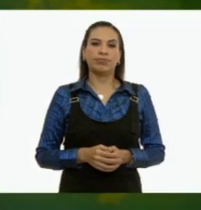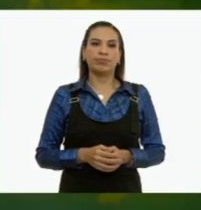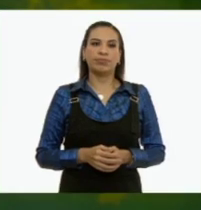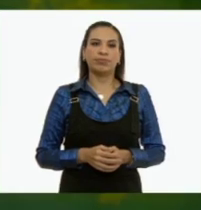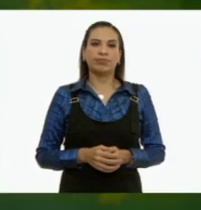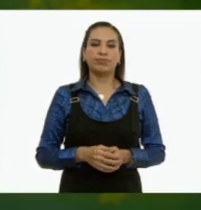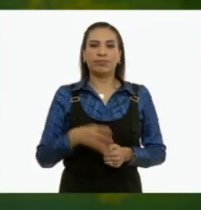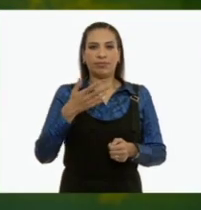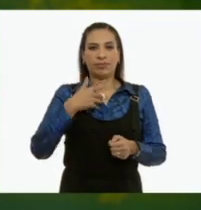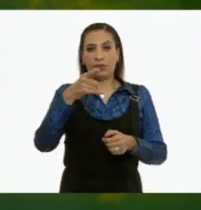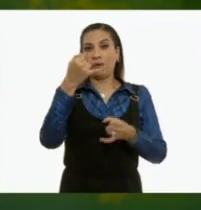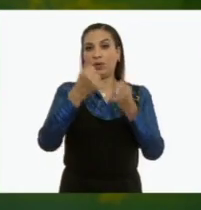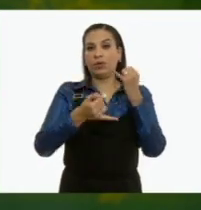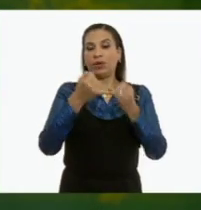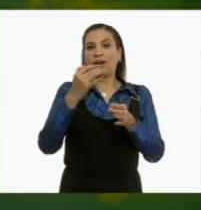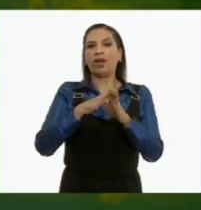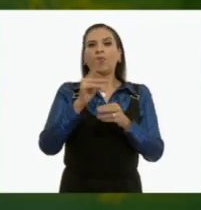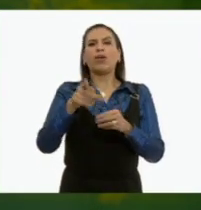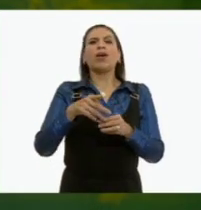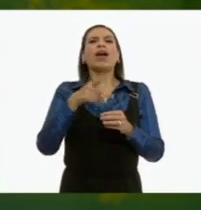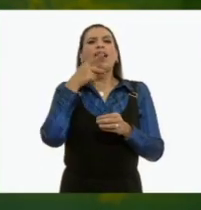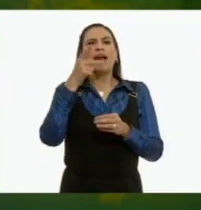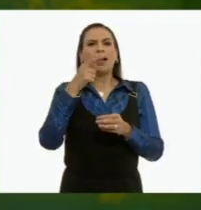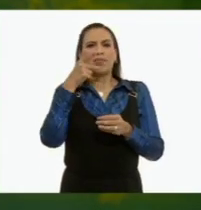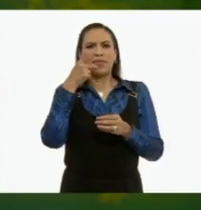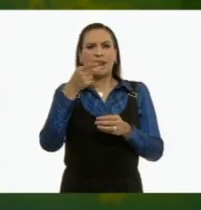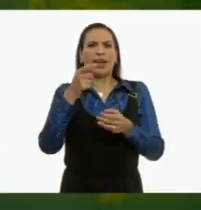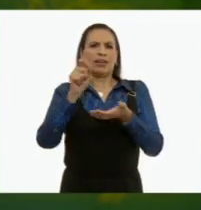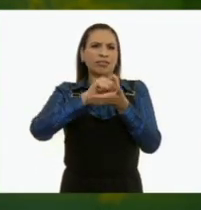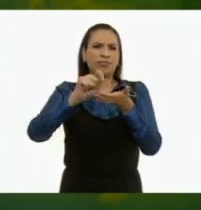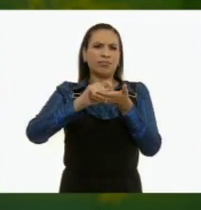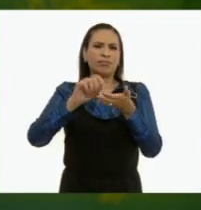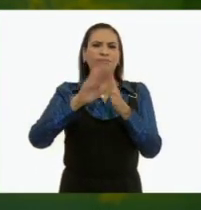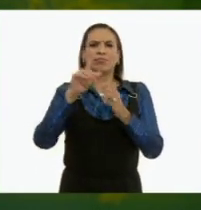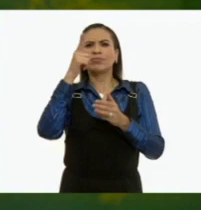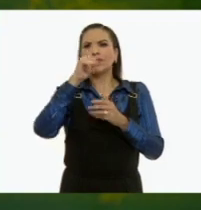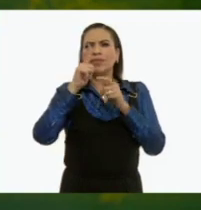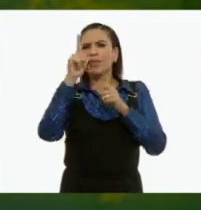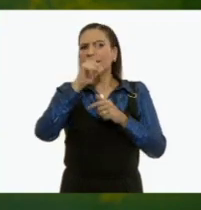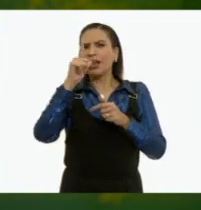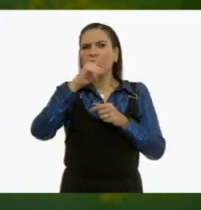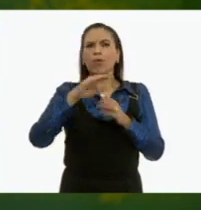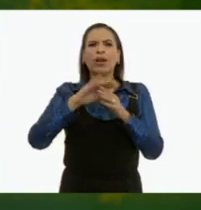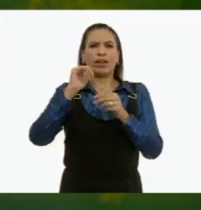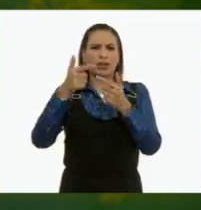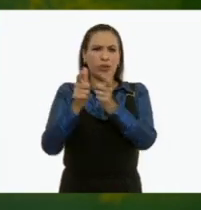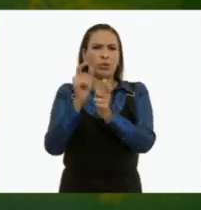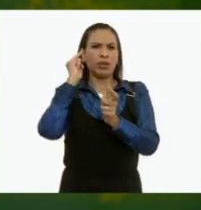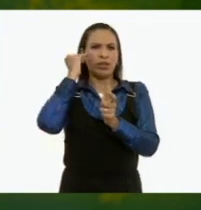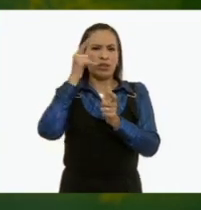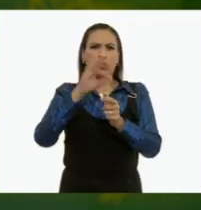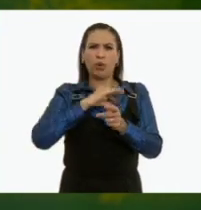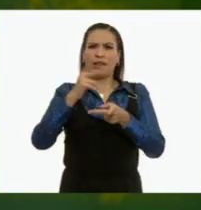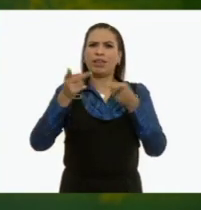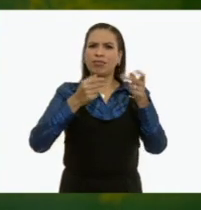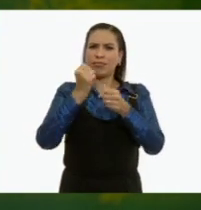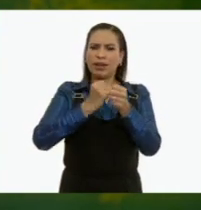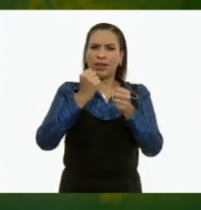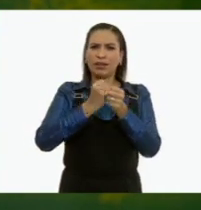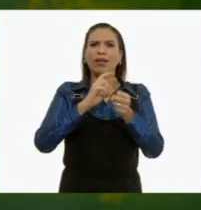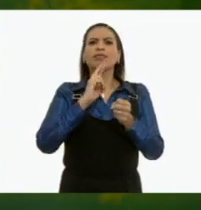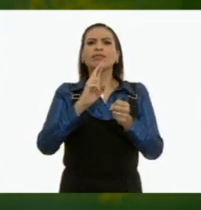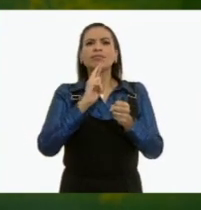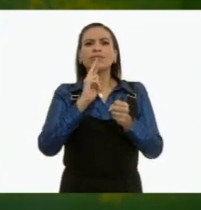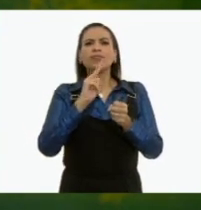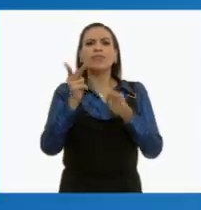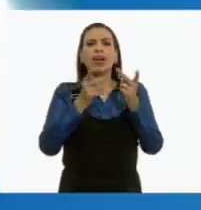Si tienes la fortuna de hablar y escribir una lengua indígena, aprovecha este momento para practicarla. Responde a las preguntas o charla con tu